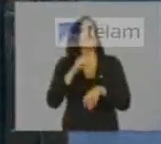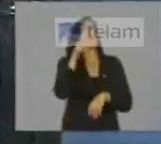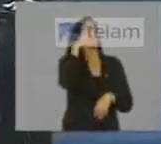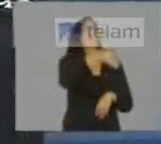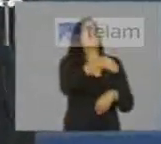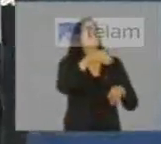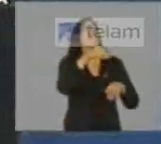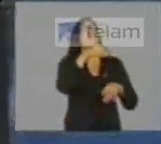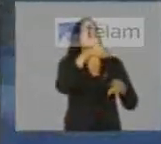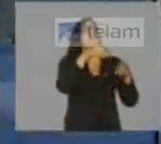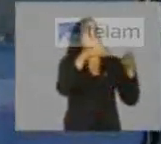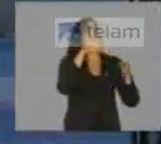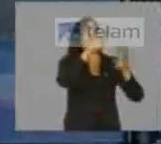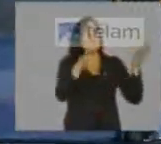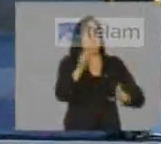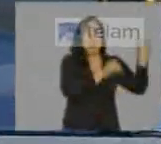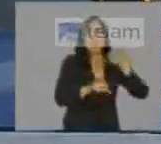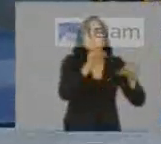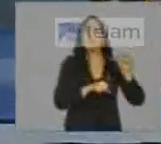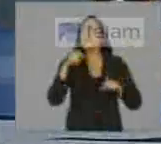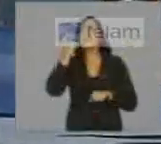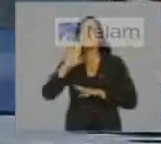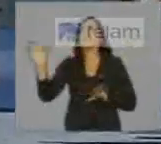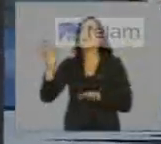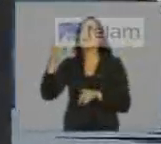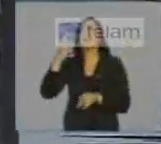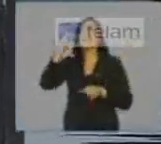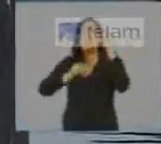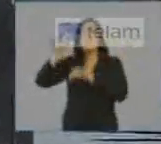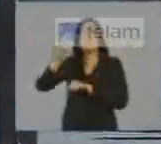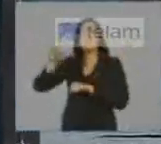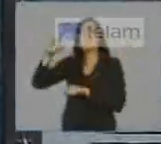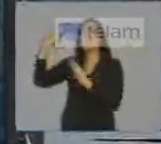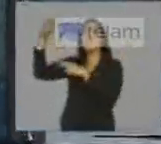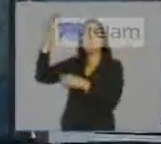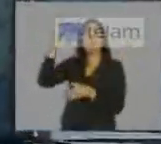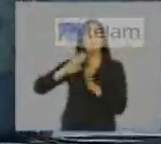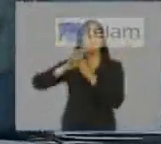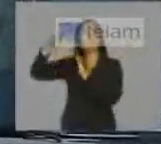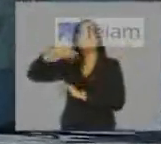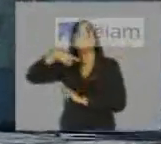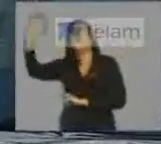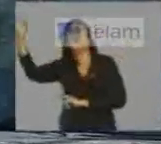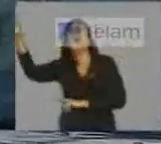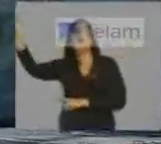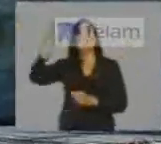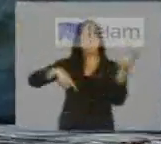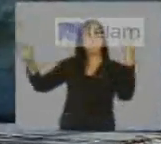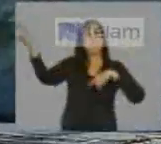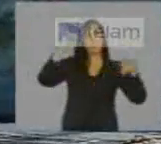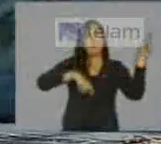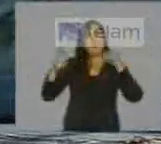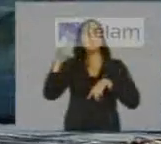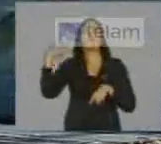1000 científicos al país y queremos seguir trabajando para que otros argentinos vuelvan a encontrar en